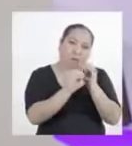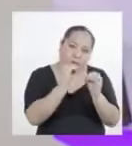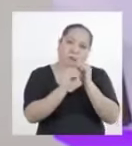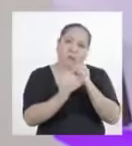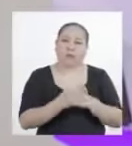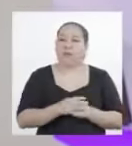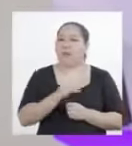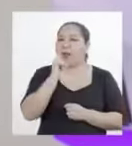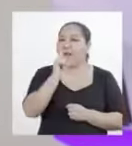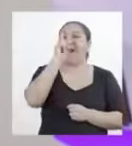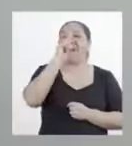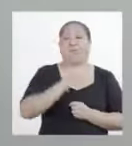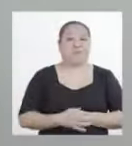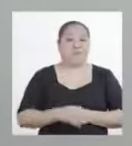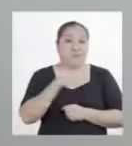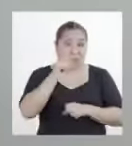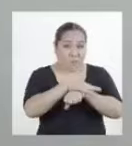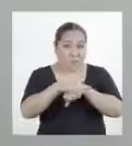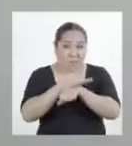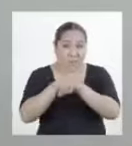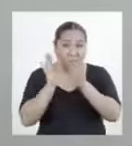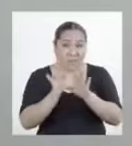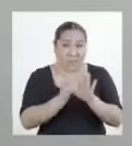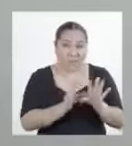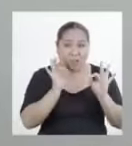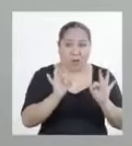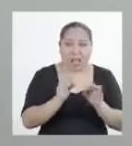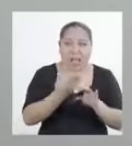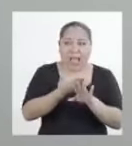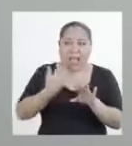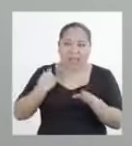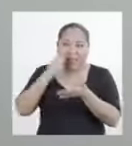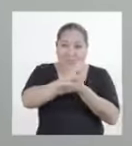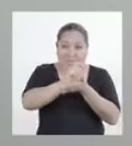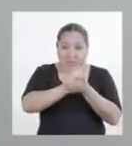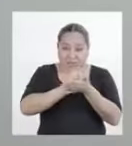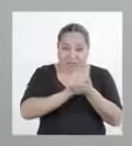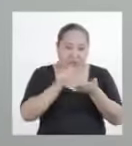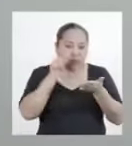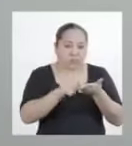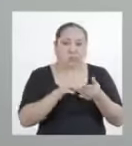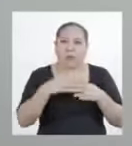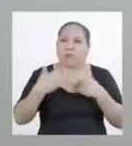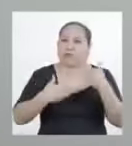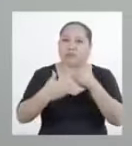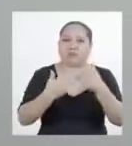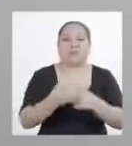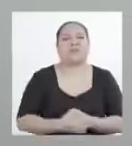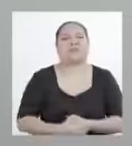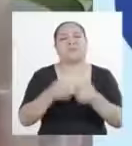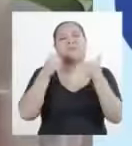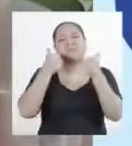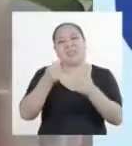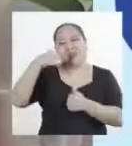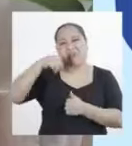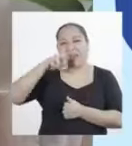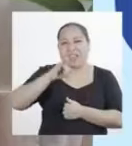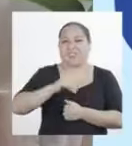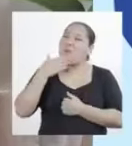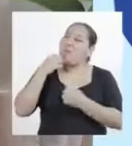corrigiendo y corrigiendo lo que escribimos En cambio, si planificamos bien, a la hora de textualizar todo va a fluir rápido